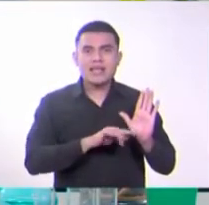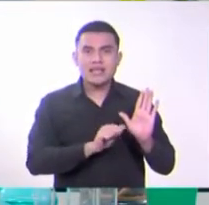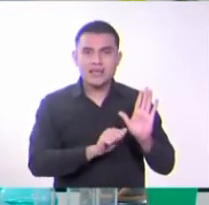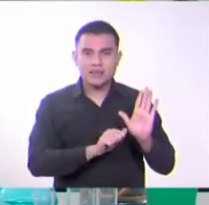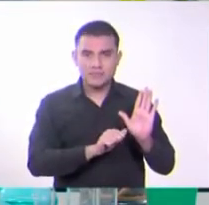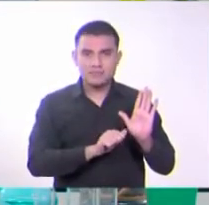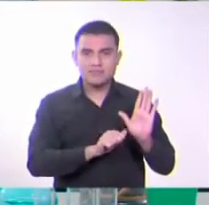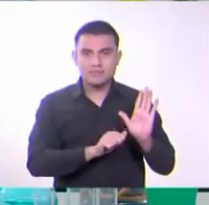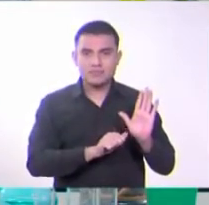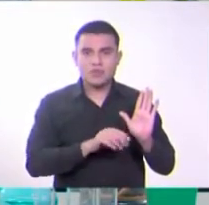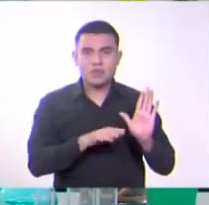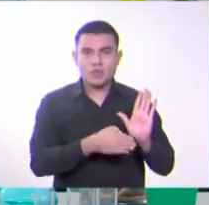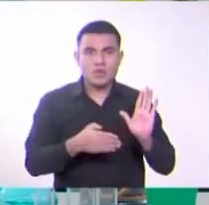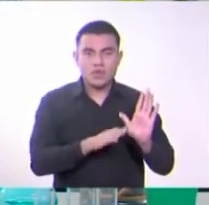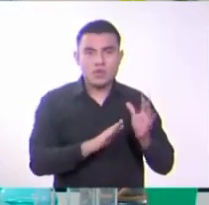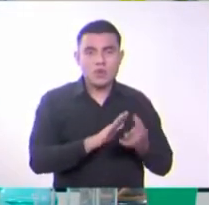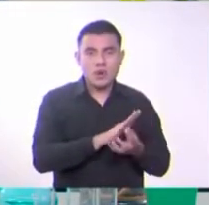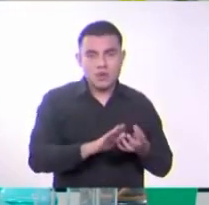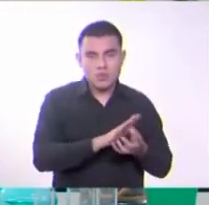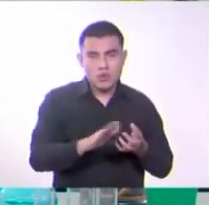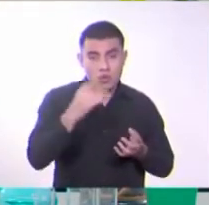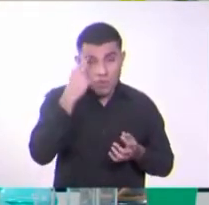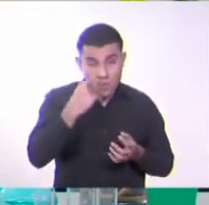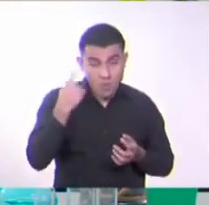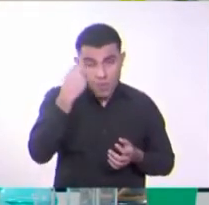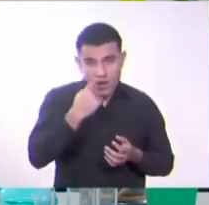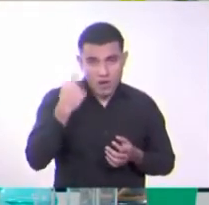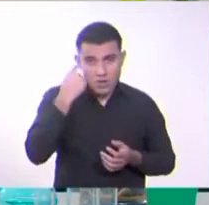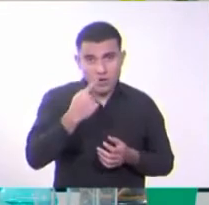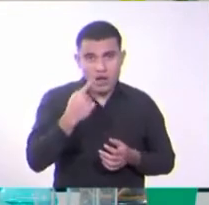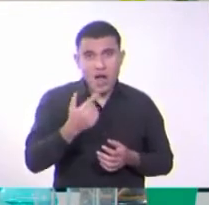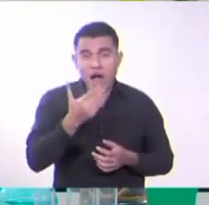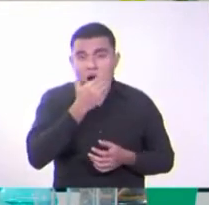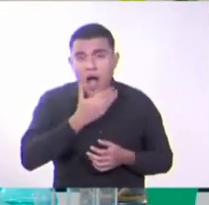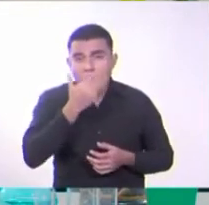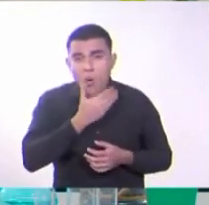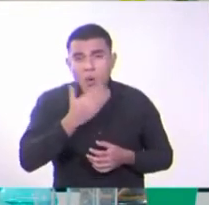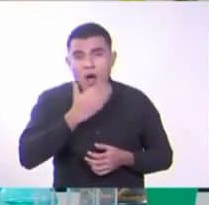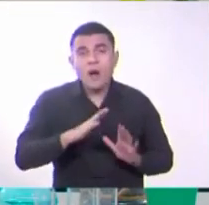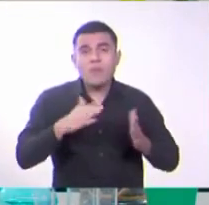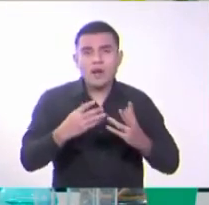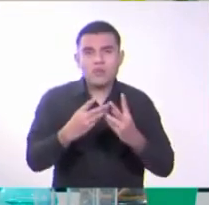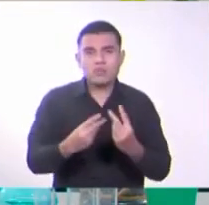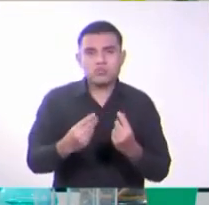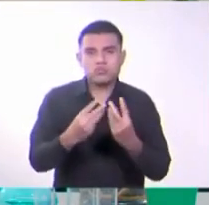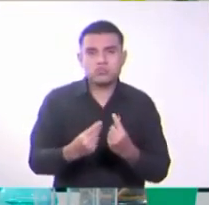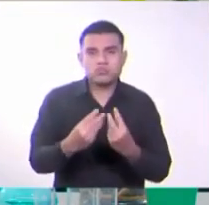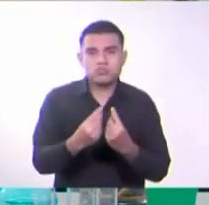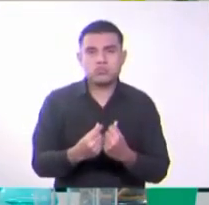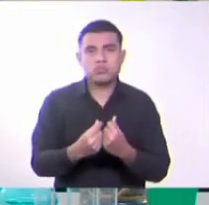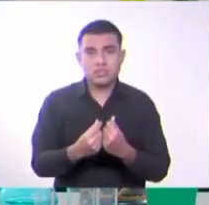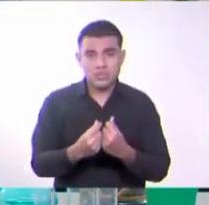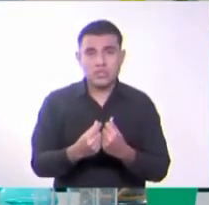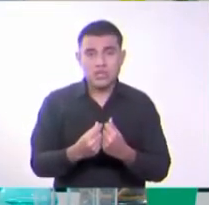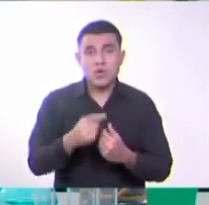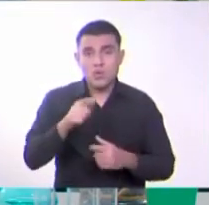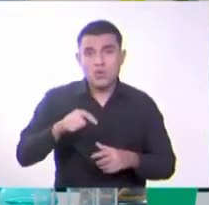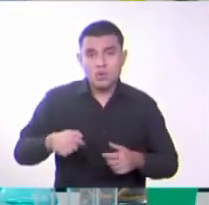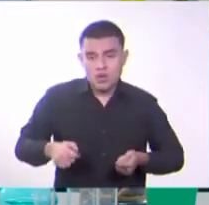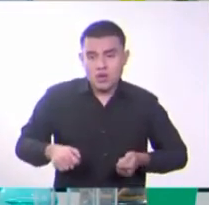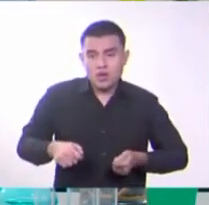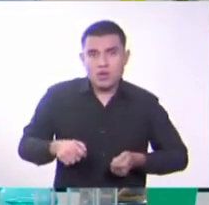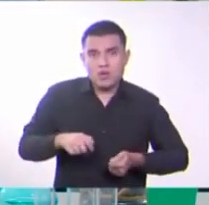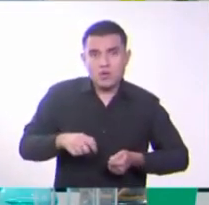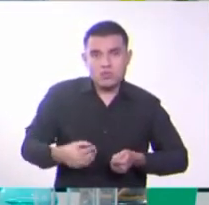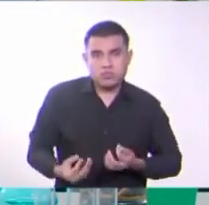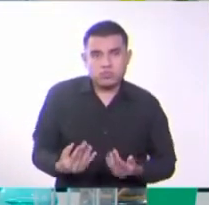utilizaremos repollo morado, agua para preparar la disolución, una cocina y una